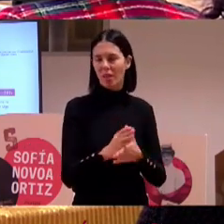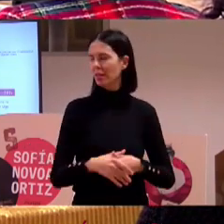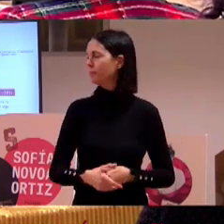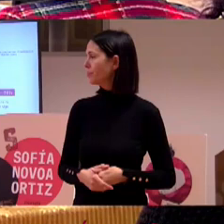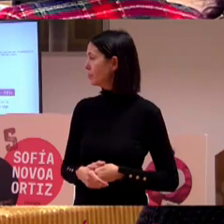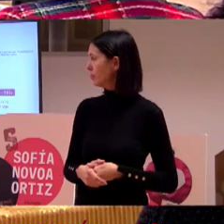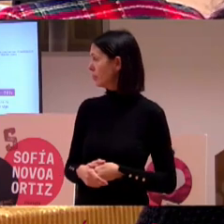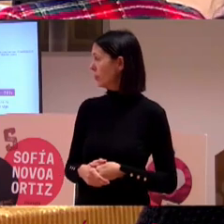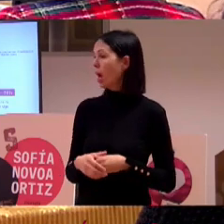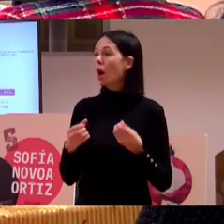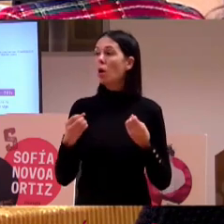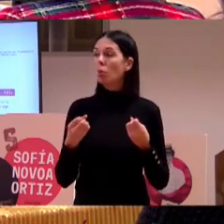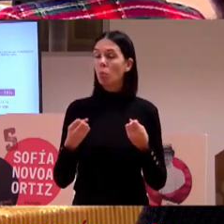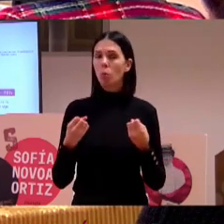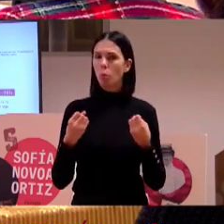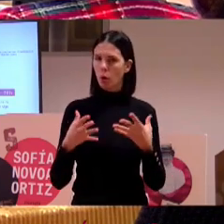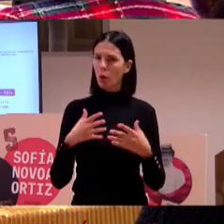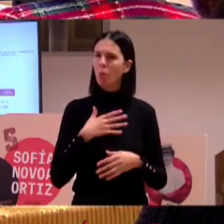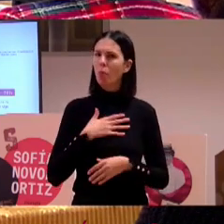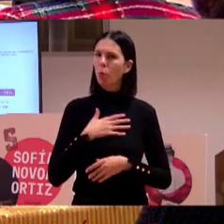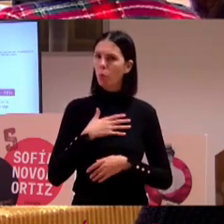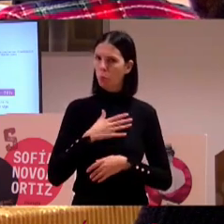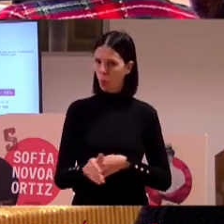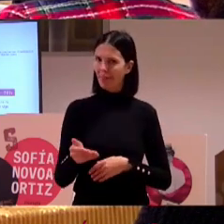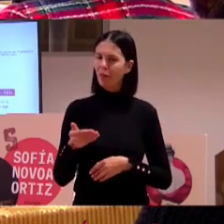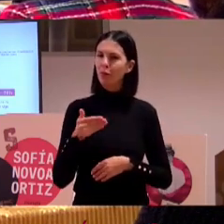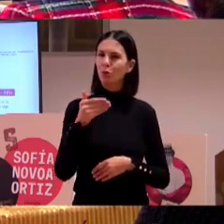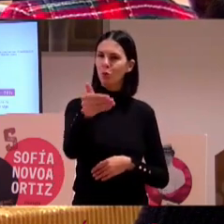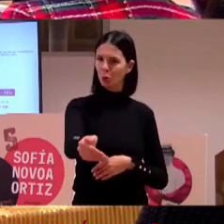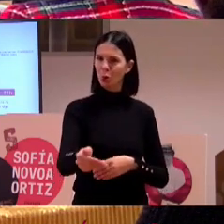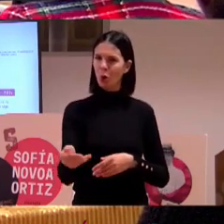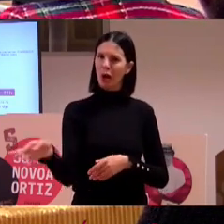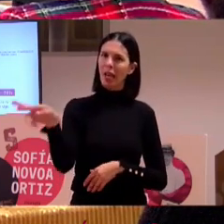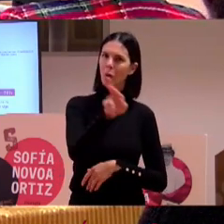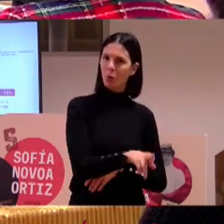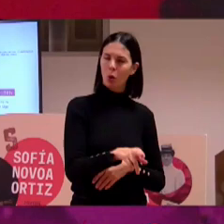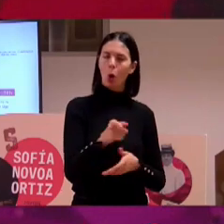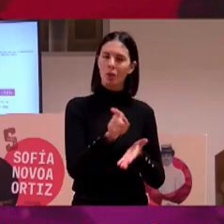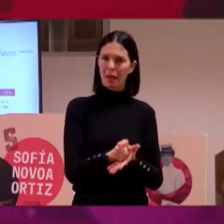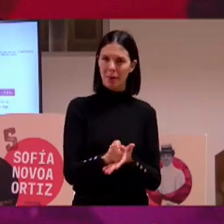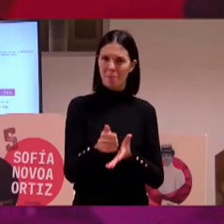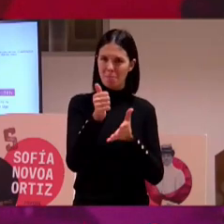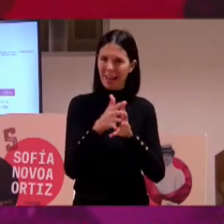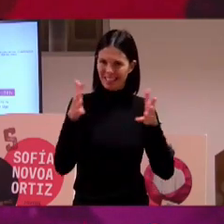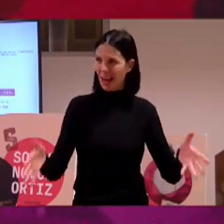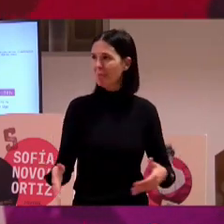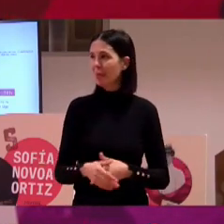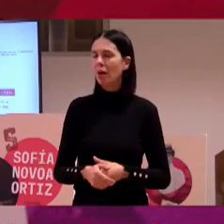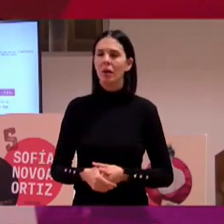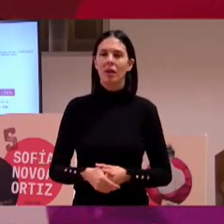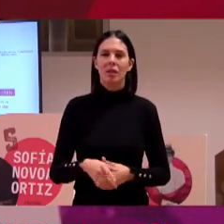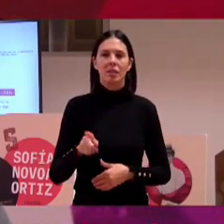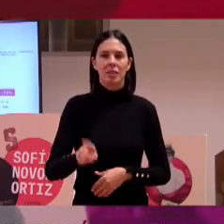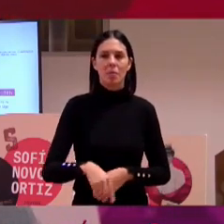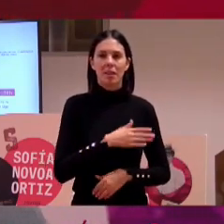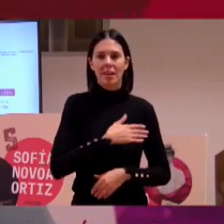Bueno, pronostico unha edición ampliada sí, parece que sí. do libro de Carmen. Yo diría que sí. Creo que sí, que hay ahí material. Decir